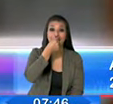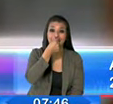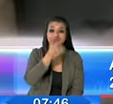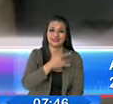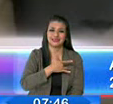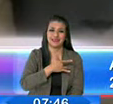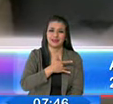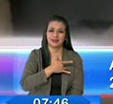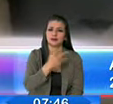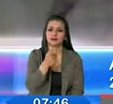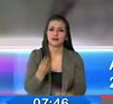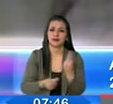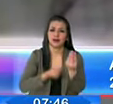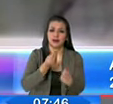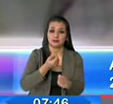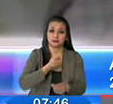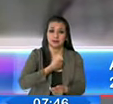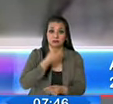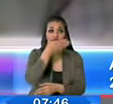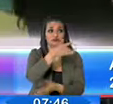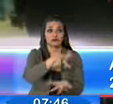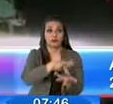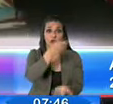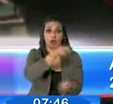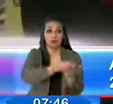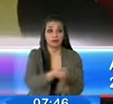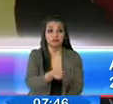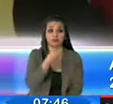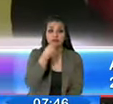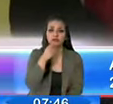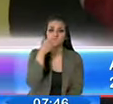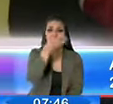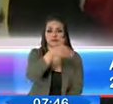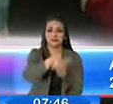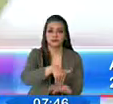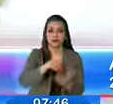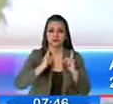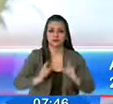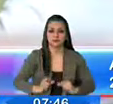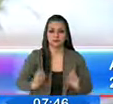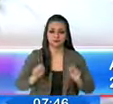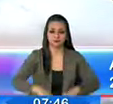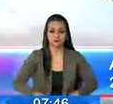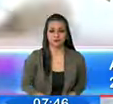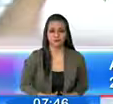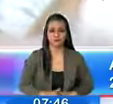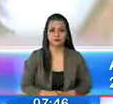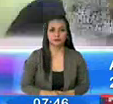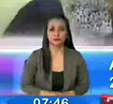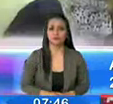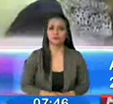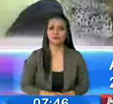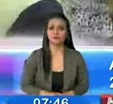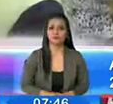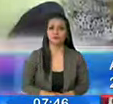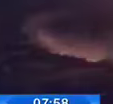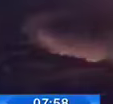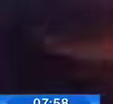un resfriado, no se automedique, acuda al centro de salud más cercano. En Quito informó Adriana